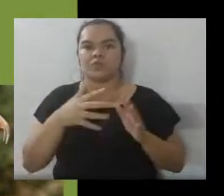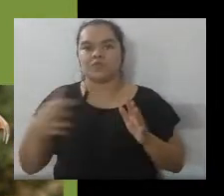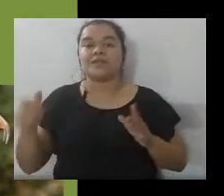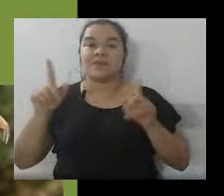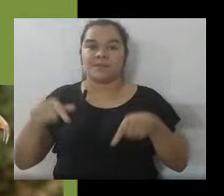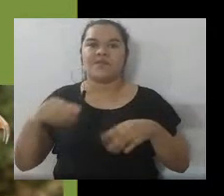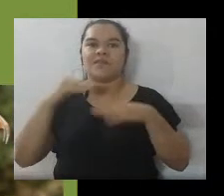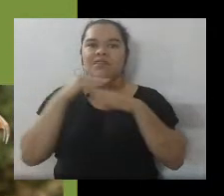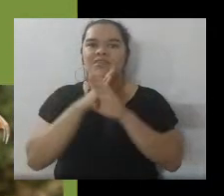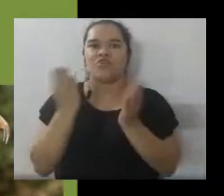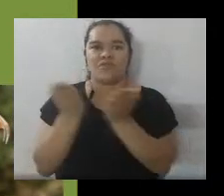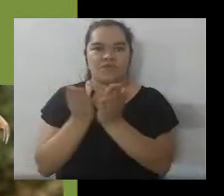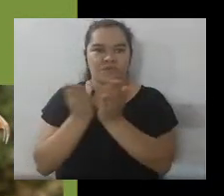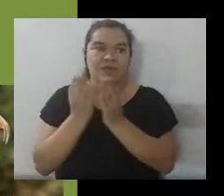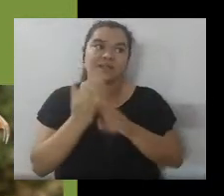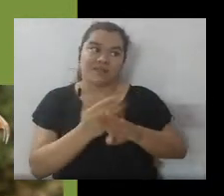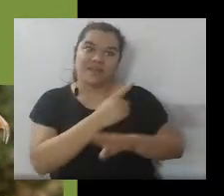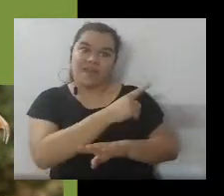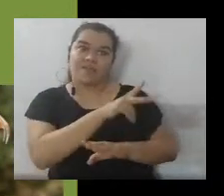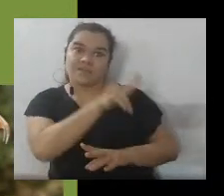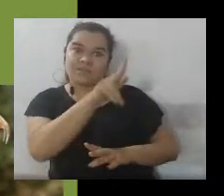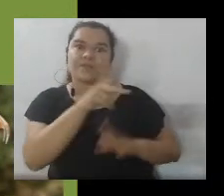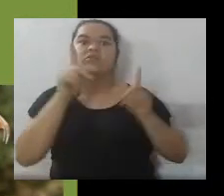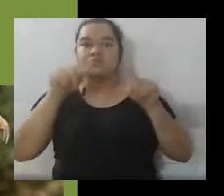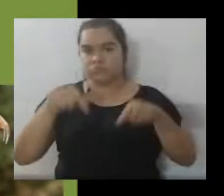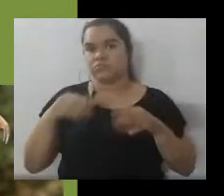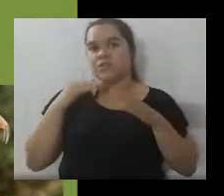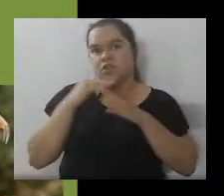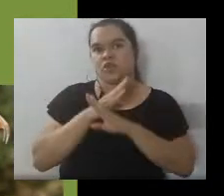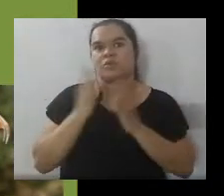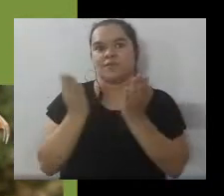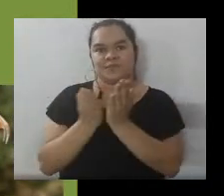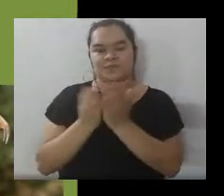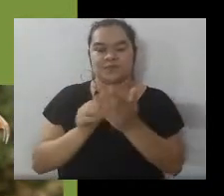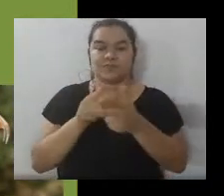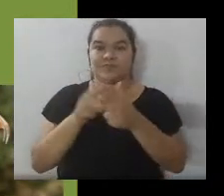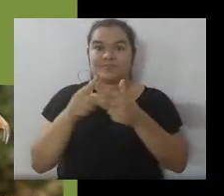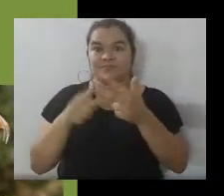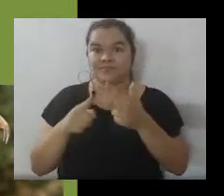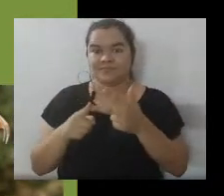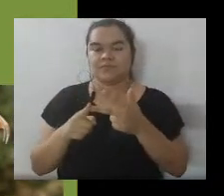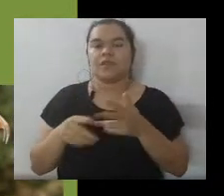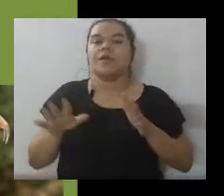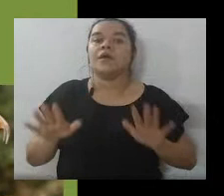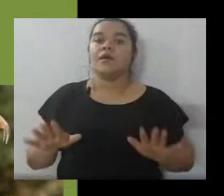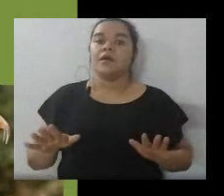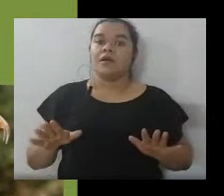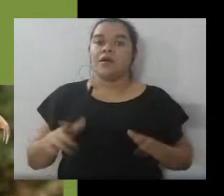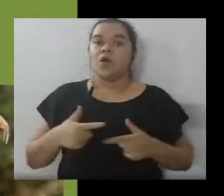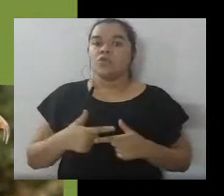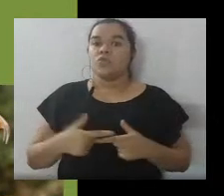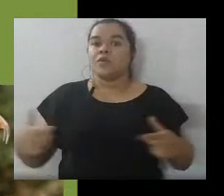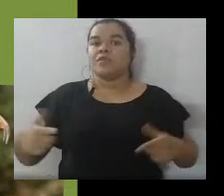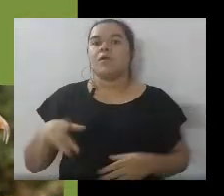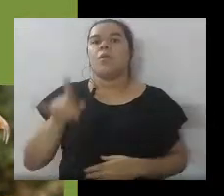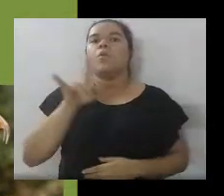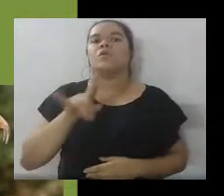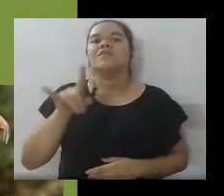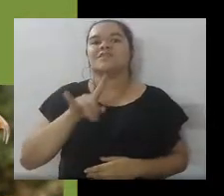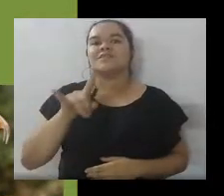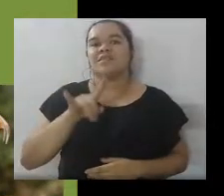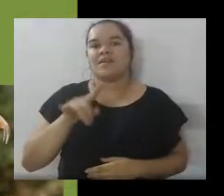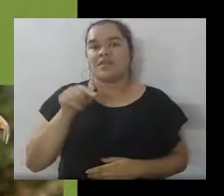dijo José Ríos, también es muy importante. Por suerte la universidad tiene un departamento de idiomas